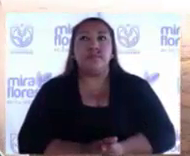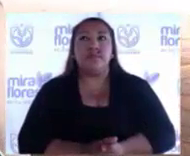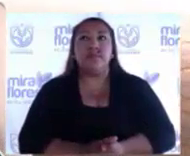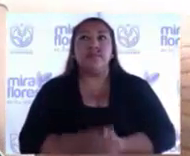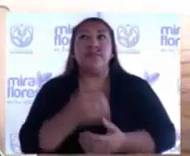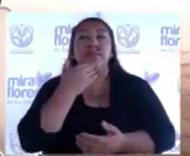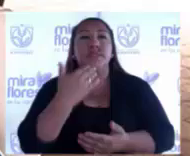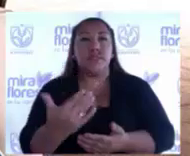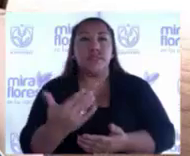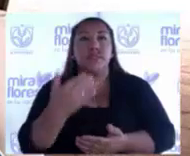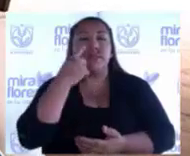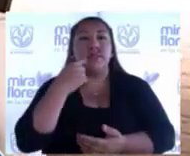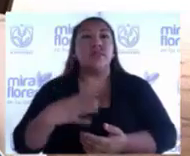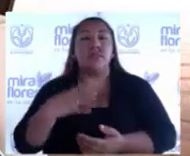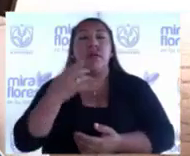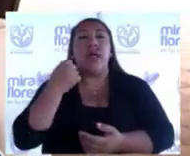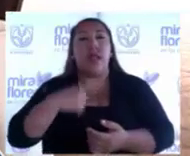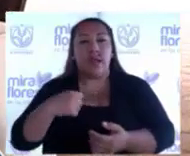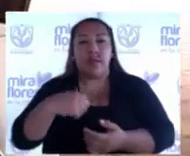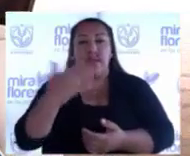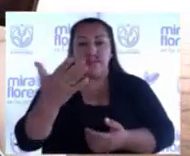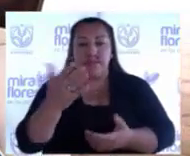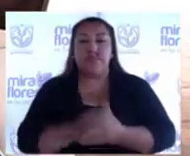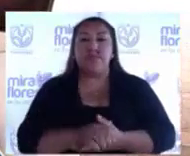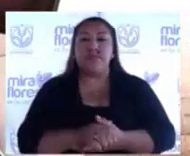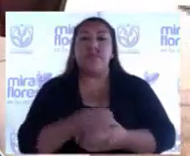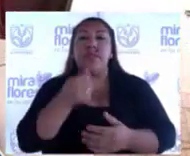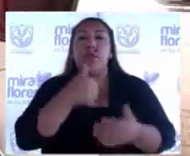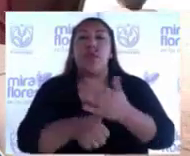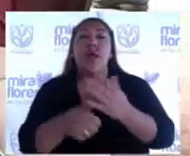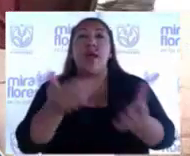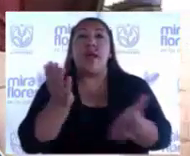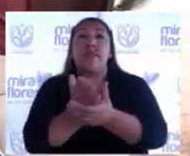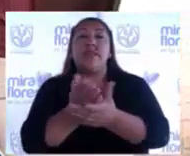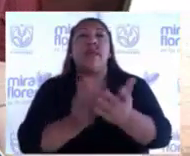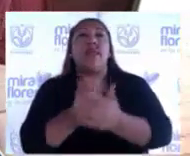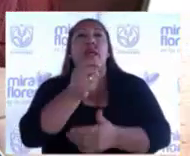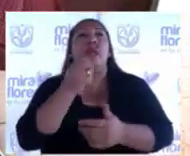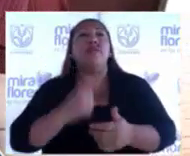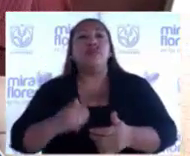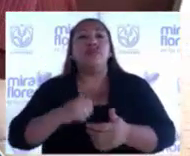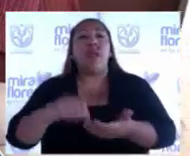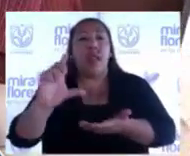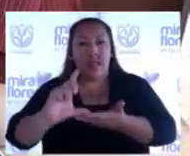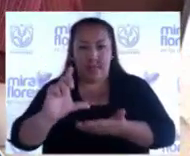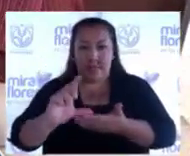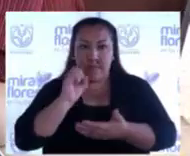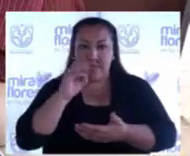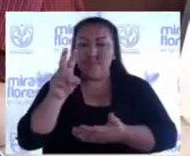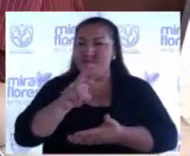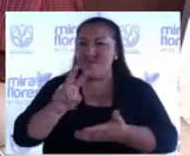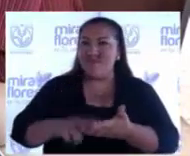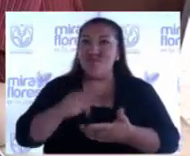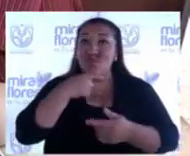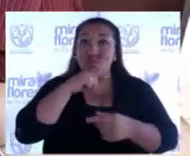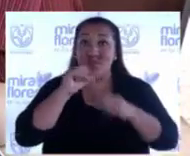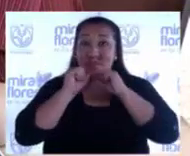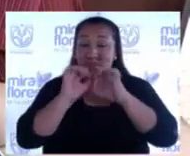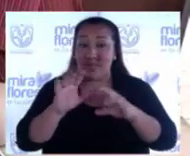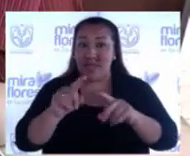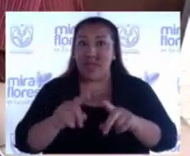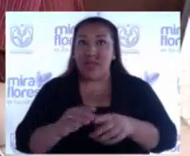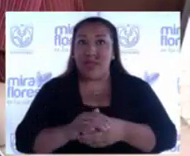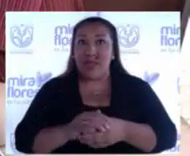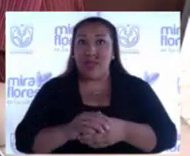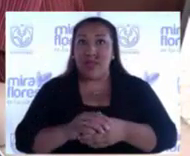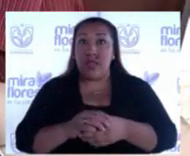Gracias, señor alcalde. Con relación al oficio remitido por la Municipalidad de Lima, que ha dado lectura a la secretaria. Pero eso no